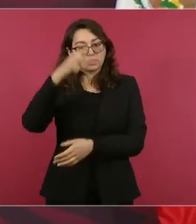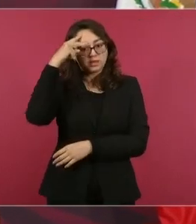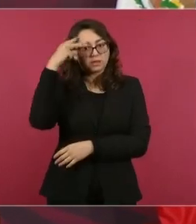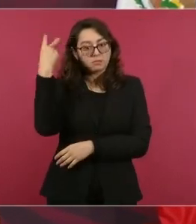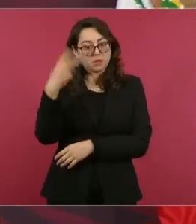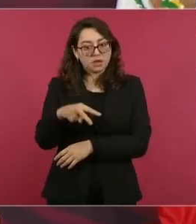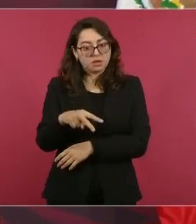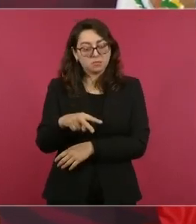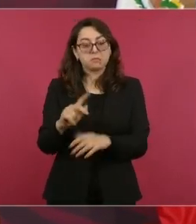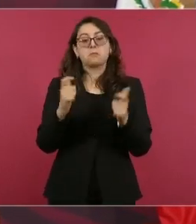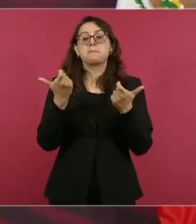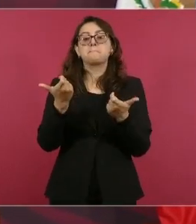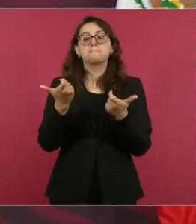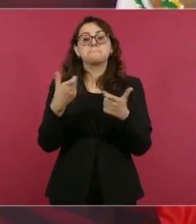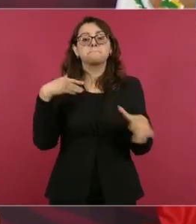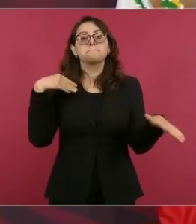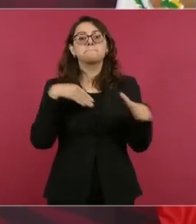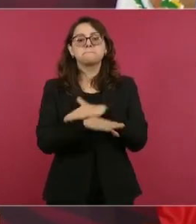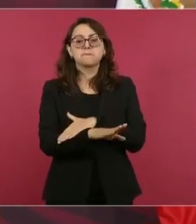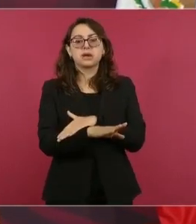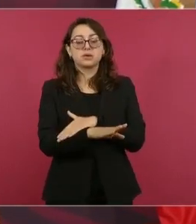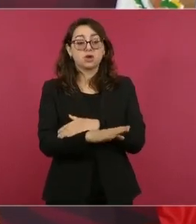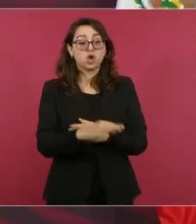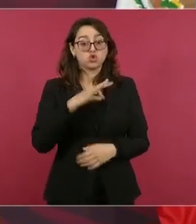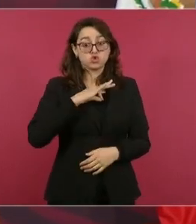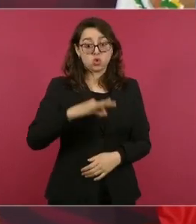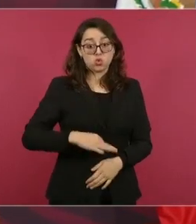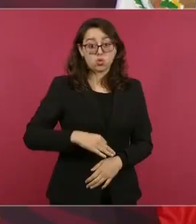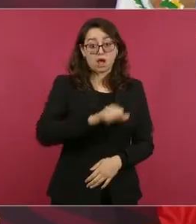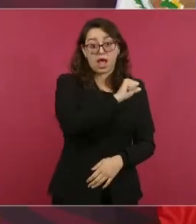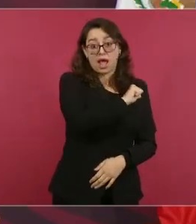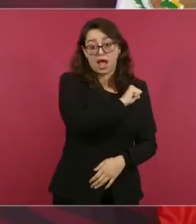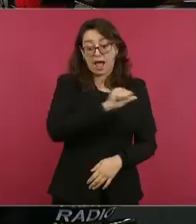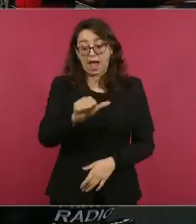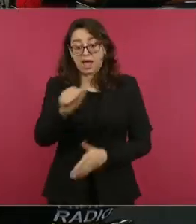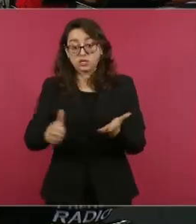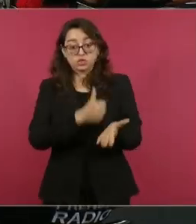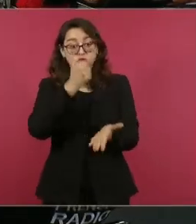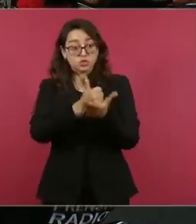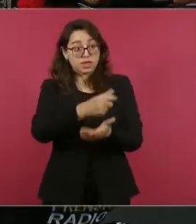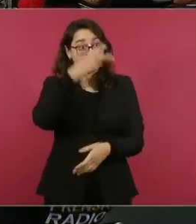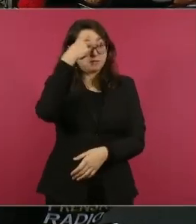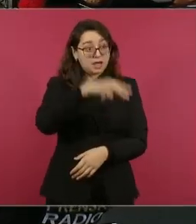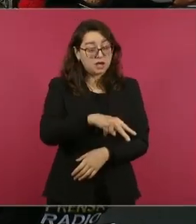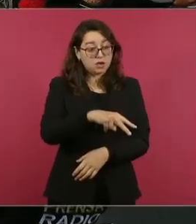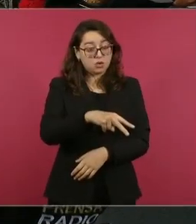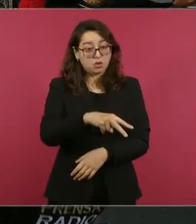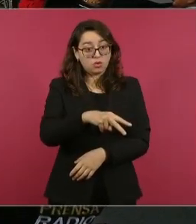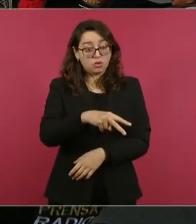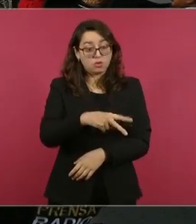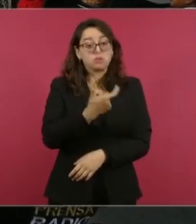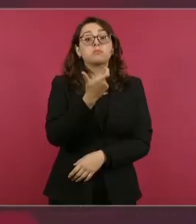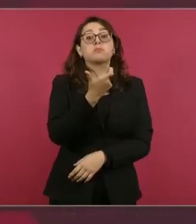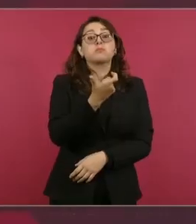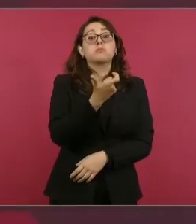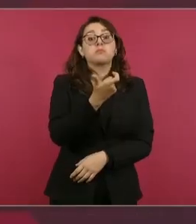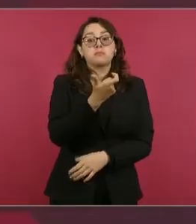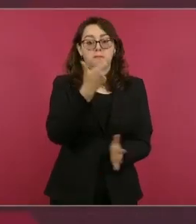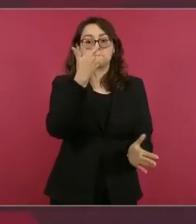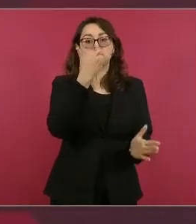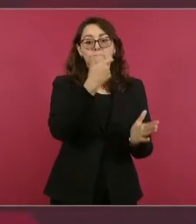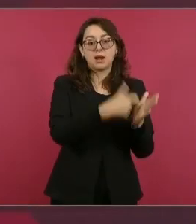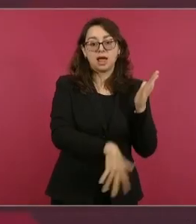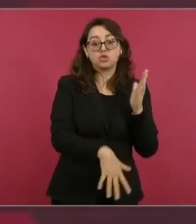va a costar de Toluca a la Ciudad de México menos que transportarse en